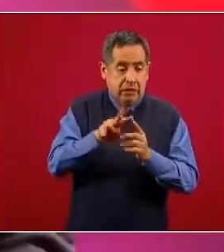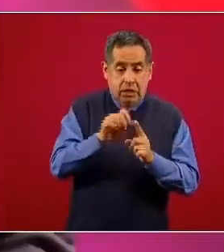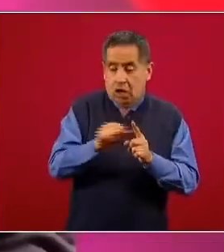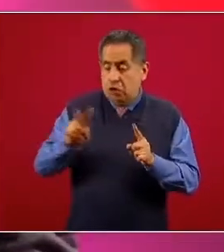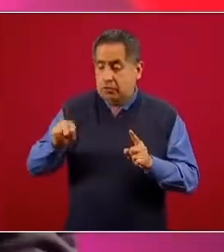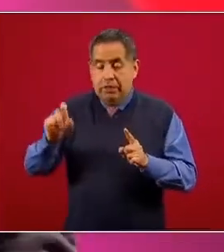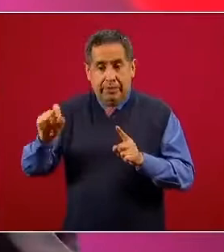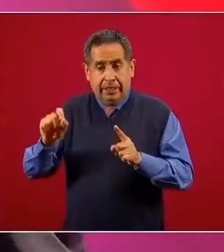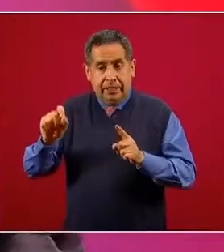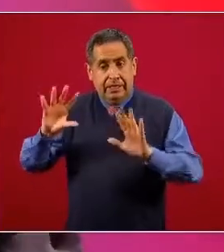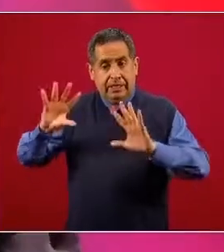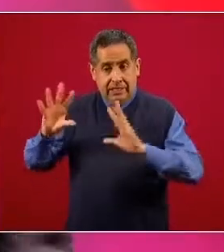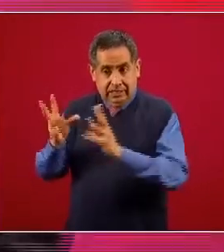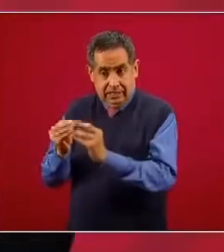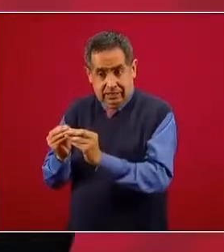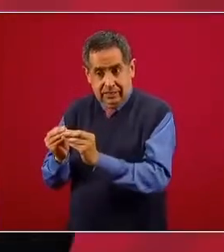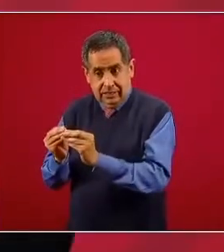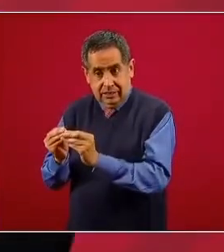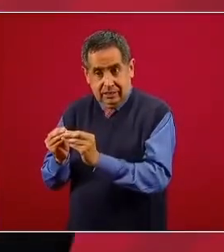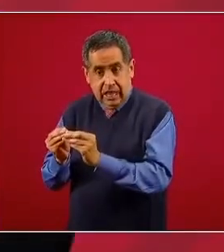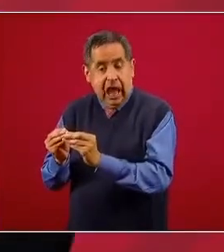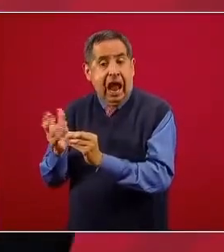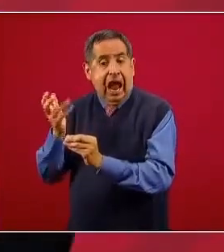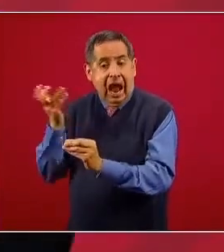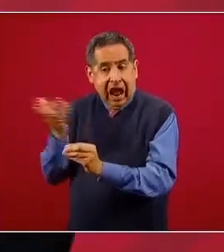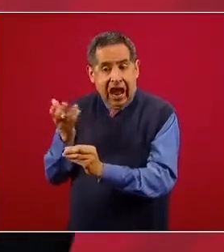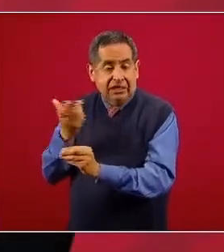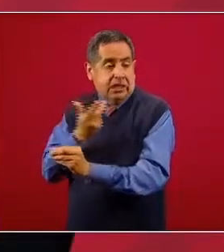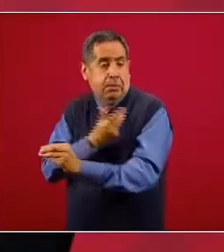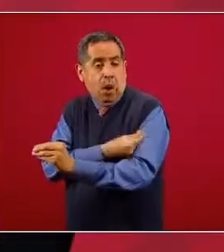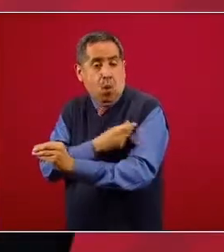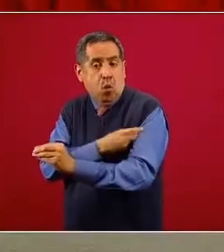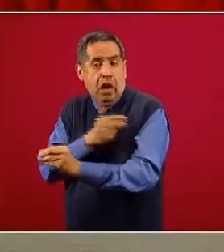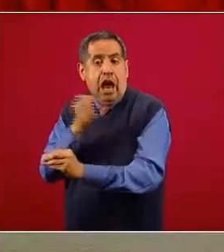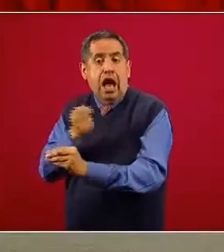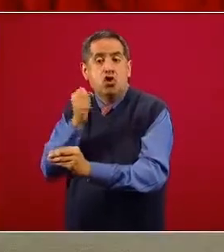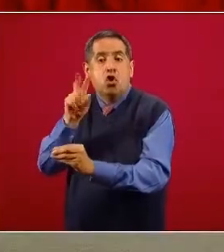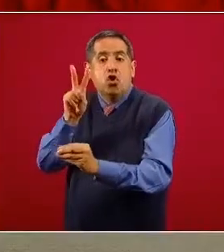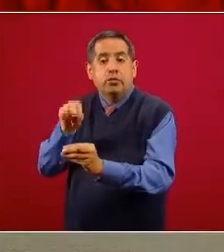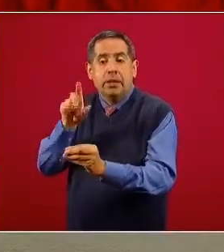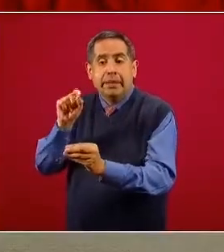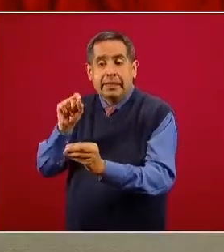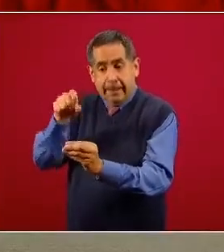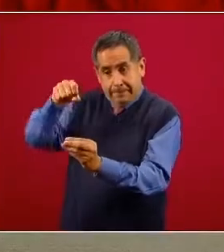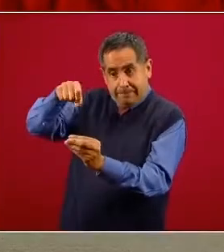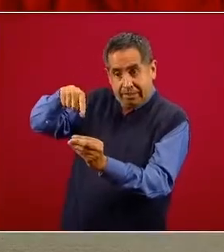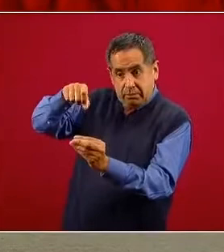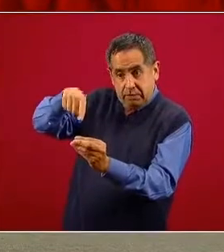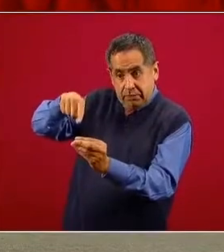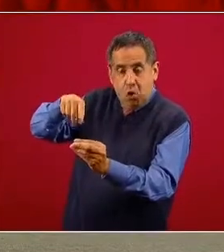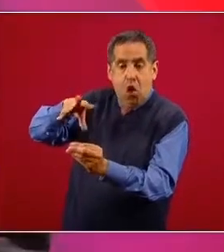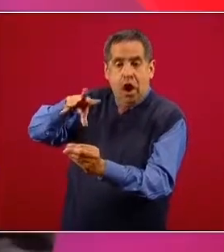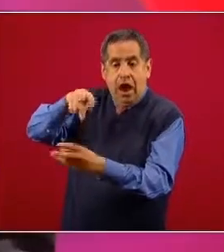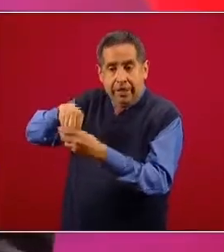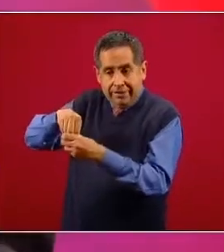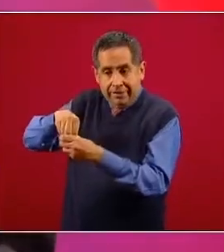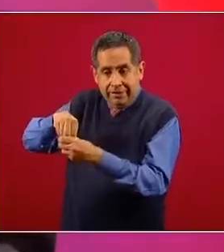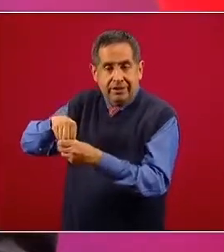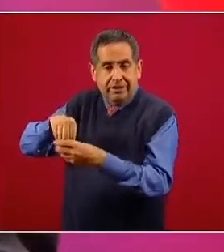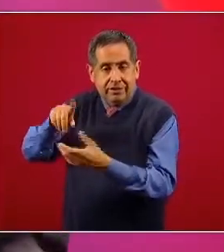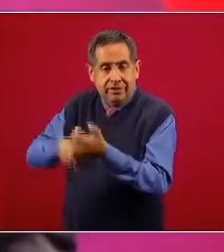2020. De tal suerte que cuando fabrico una vacuna en 2020, ya tiene un importante grado de